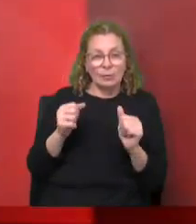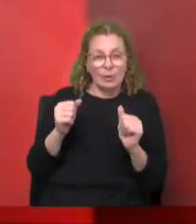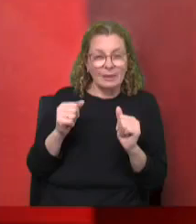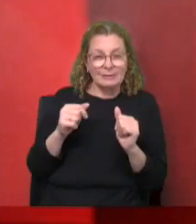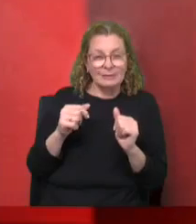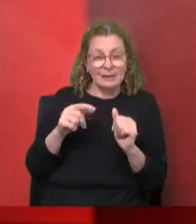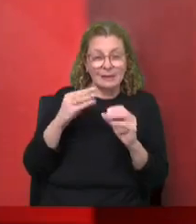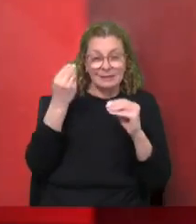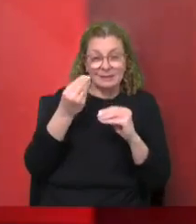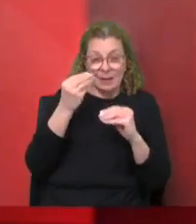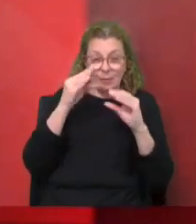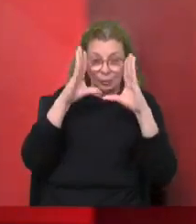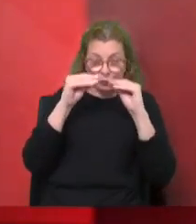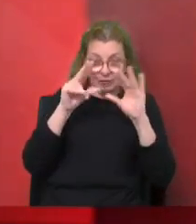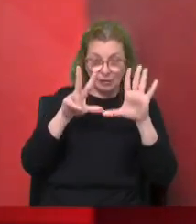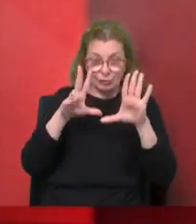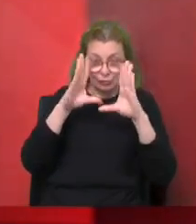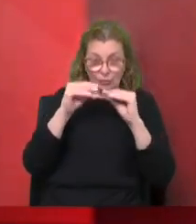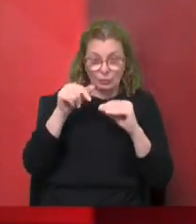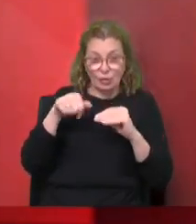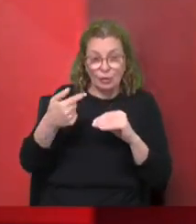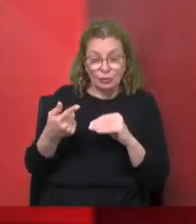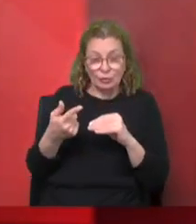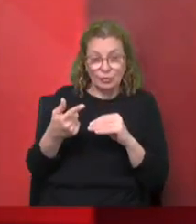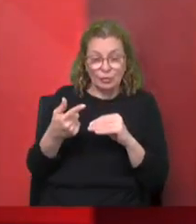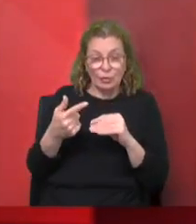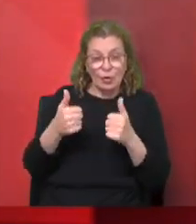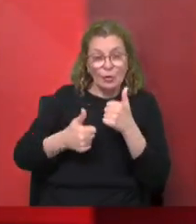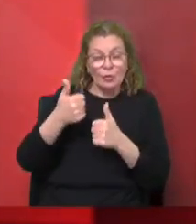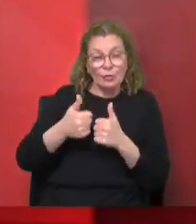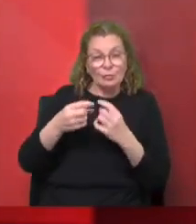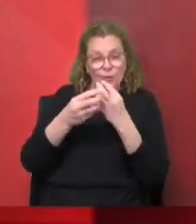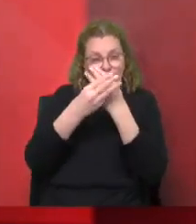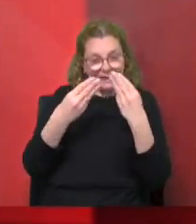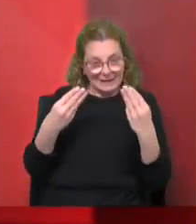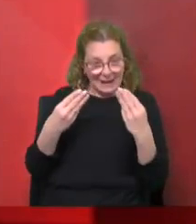es el sábado de noche a las 8, y el nuestro, que es el concurso de cosplay general,